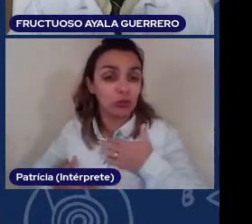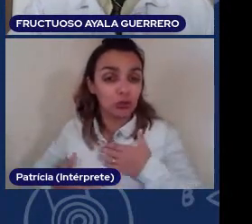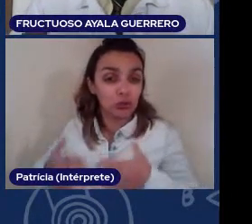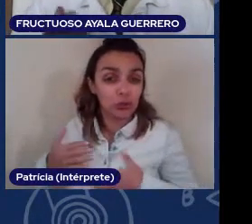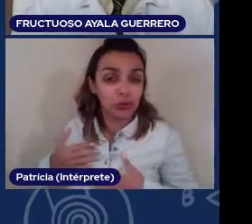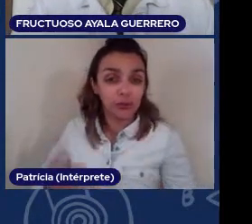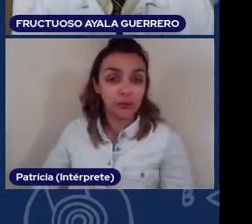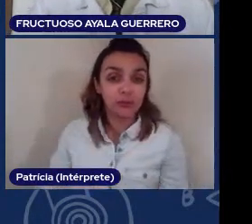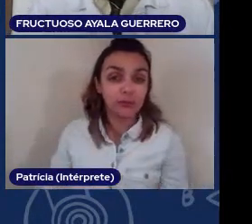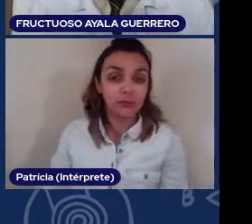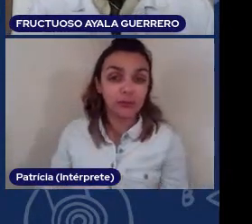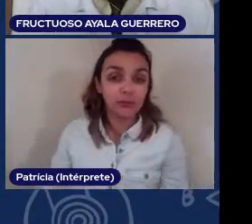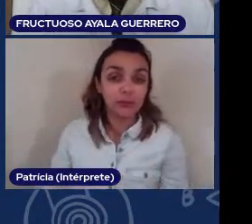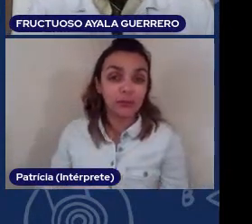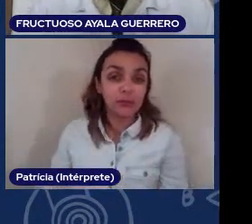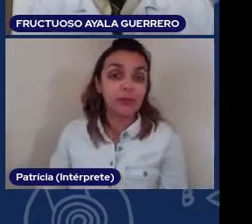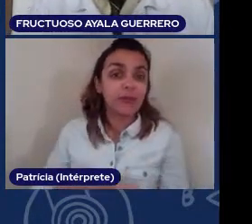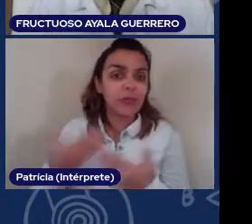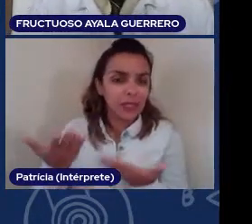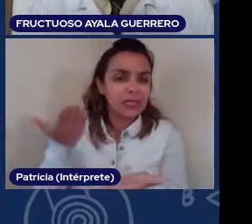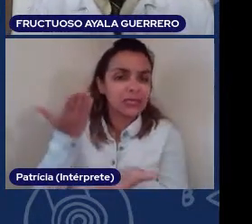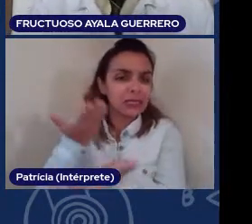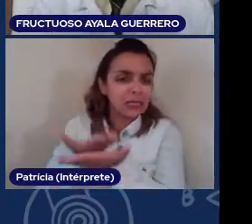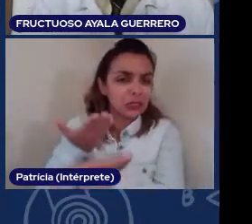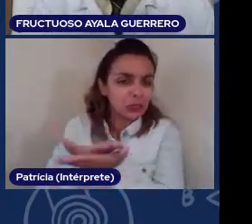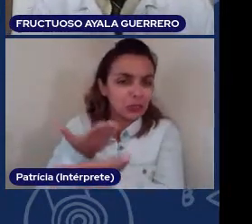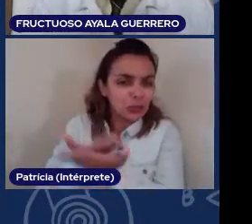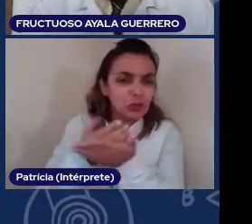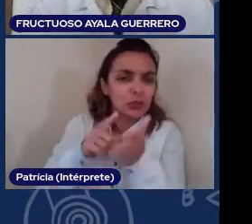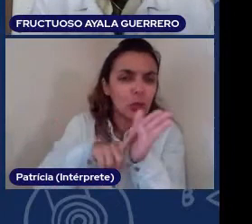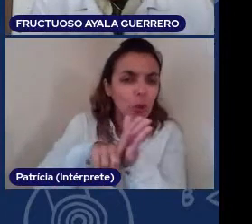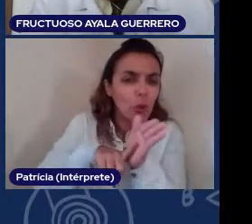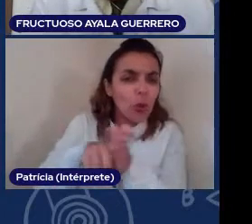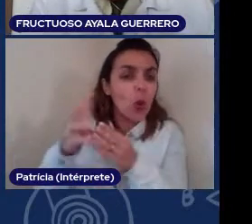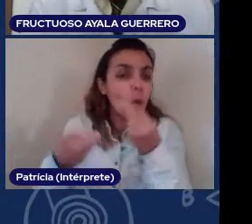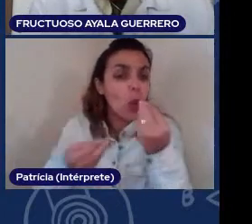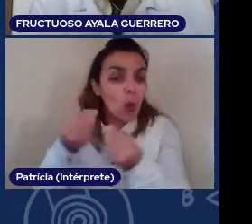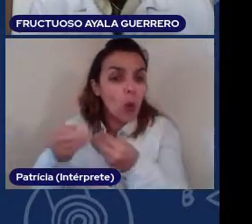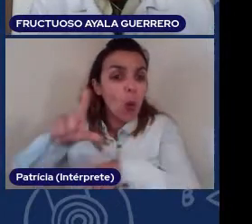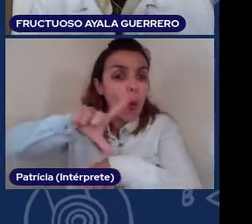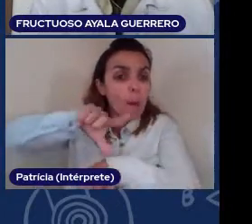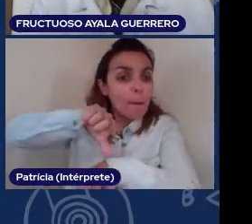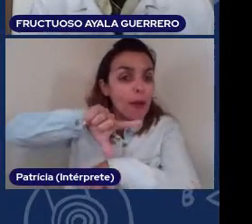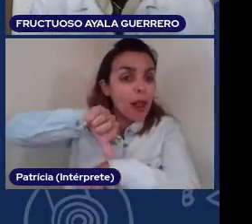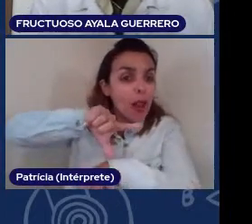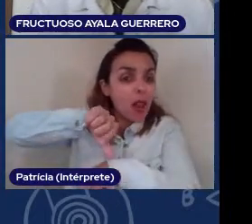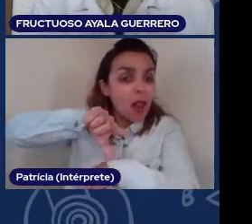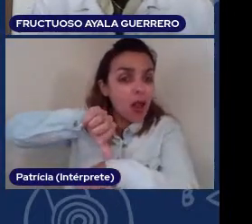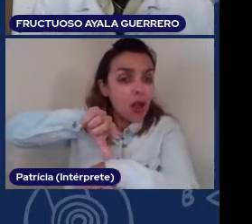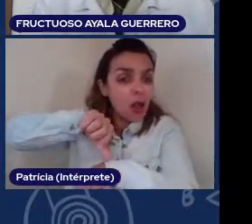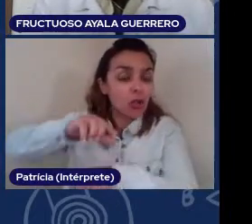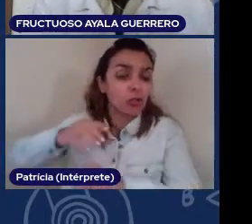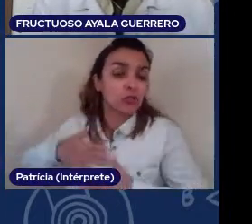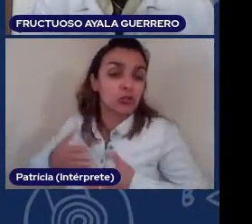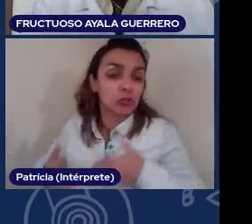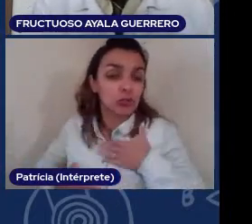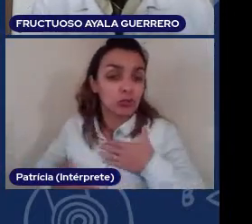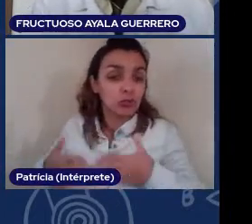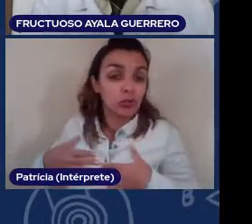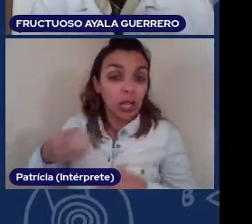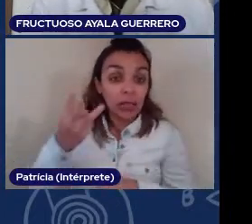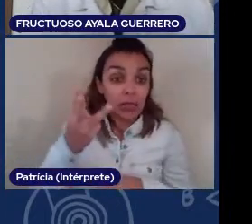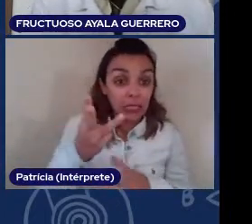Y gracias al estudio de cómo funciona el reloj biológico, Estos tres investigadores,